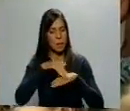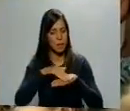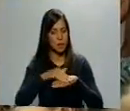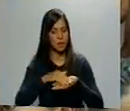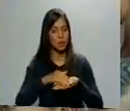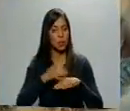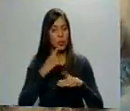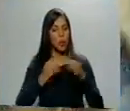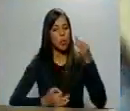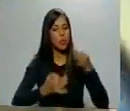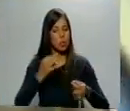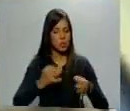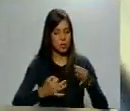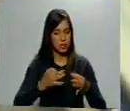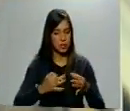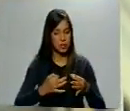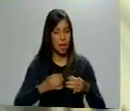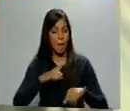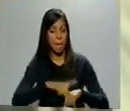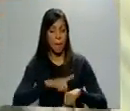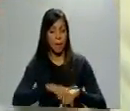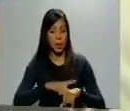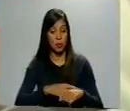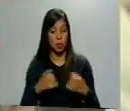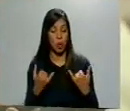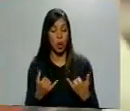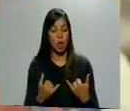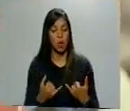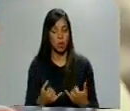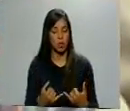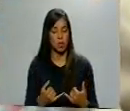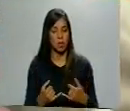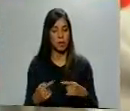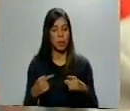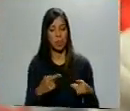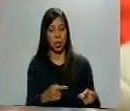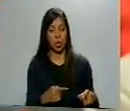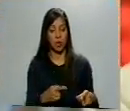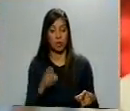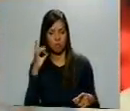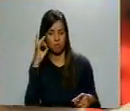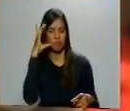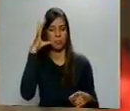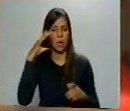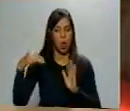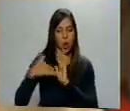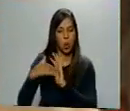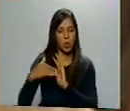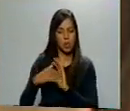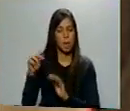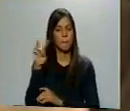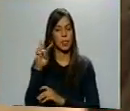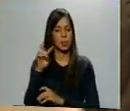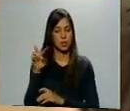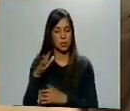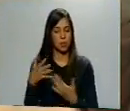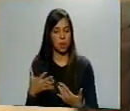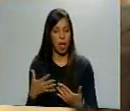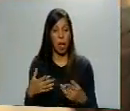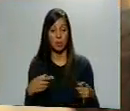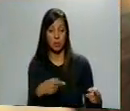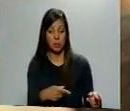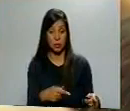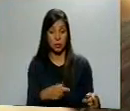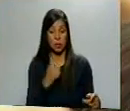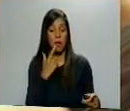Justicia, quien en estos momentos forma parte de la conspiración contra Venezuela, ha convertido